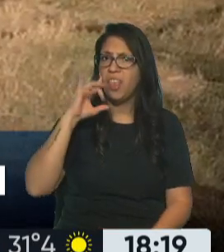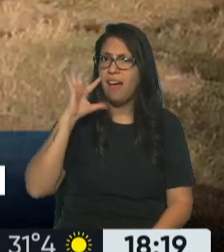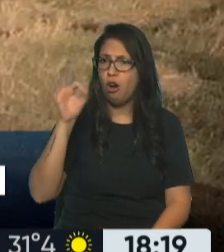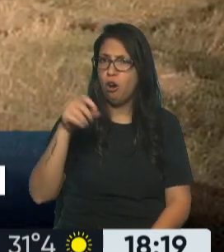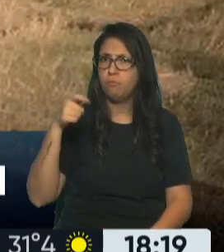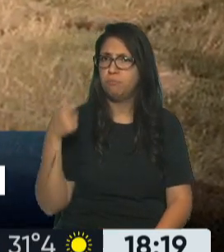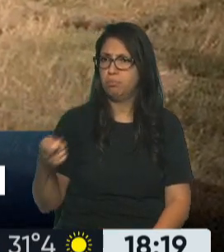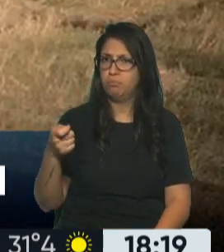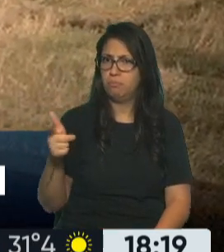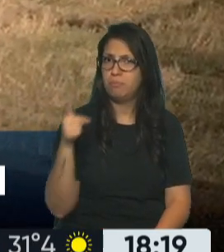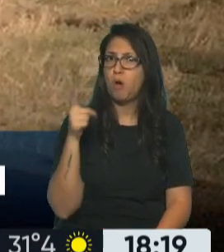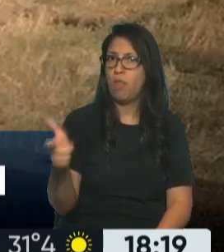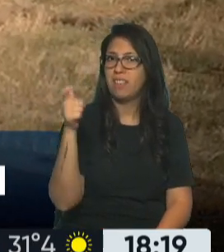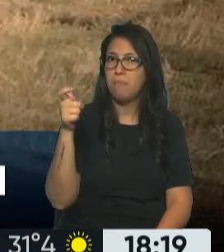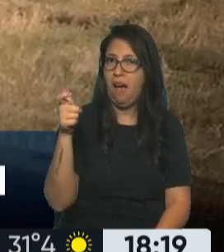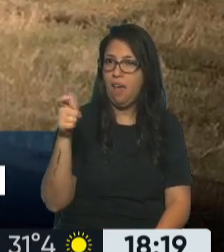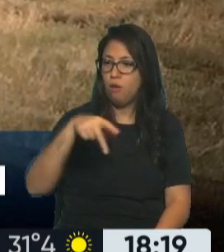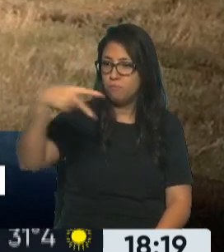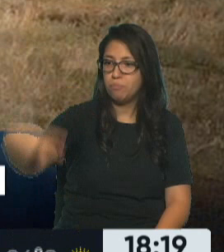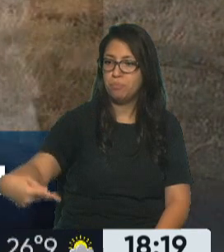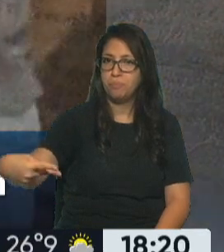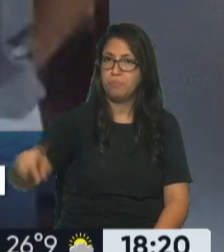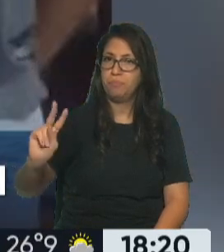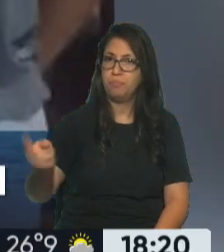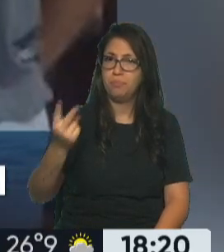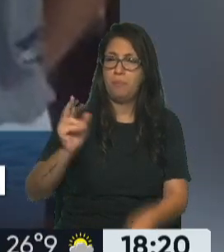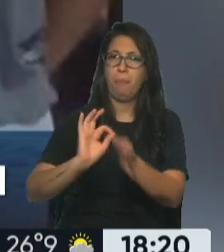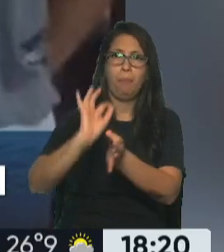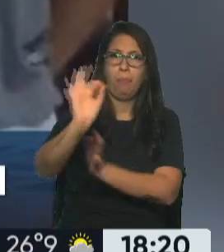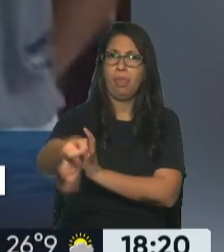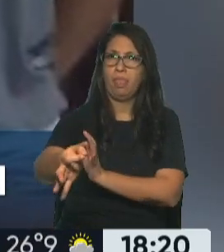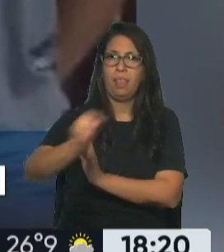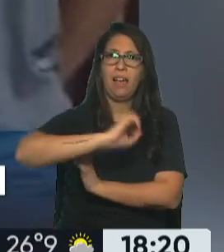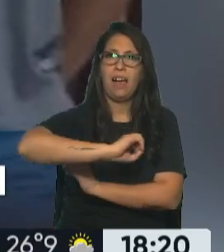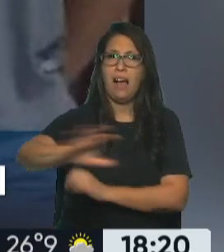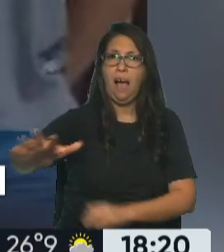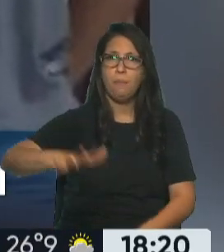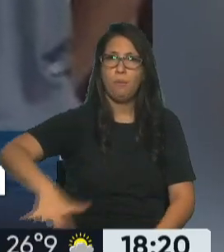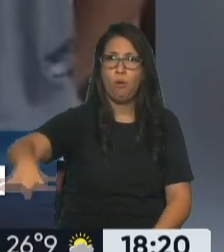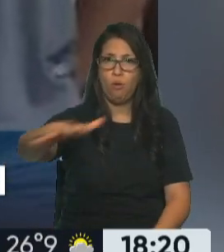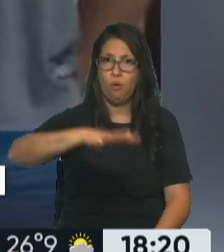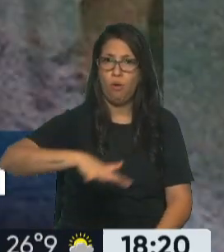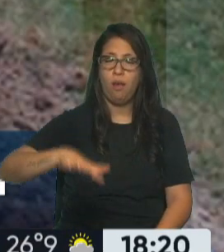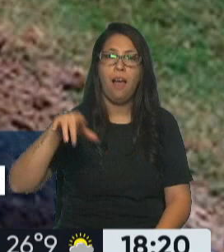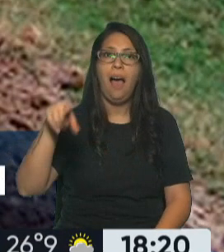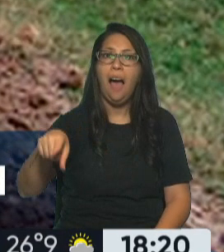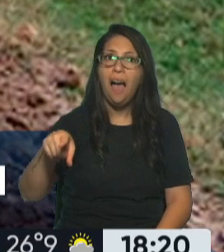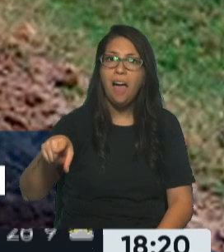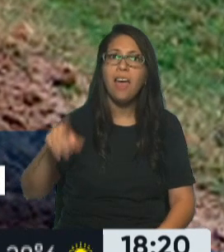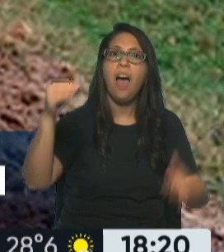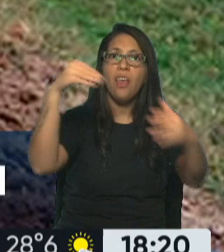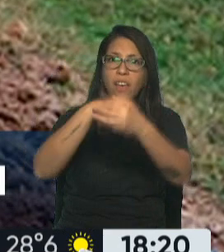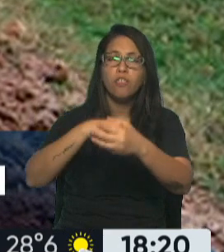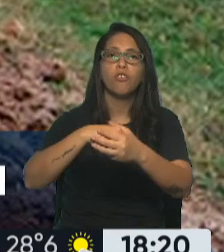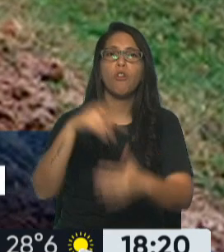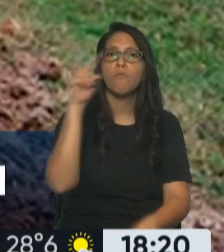asesinado de un disparo, a pocos metros de un establecimiento rural donde habían matado a María